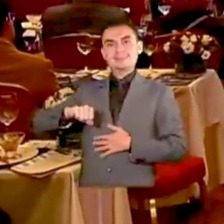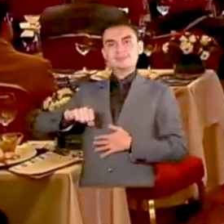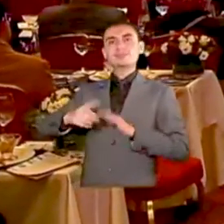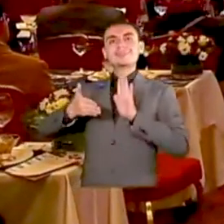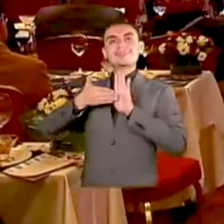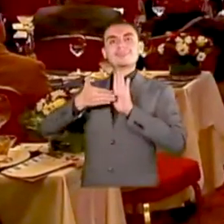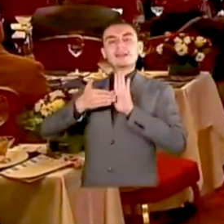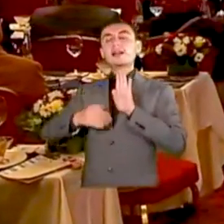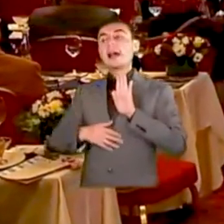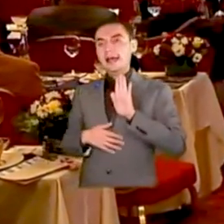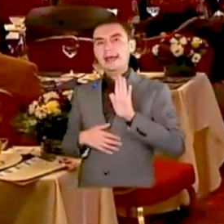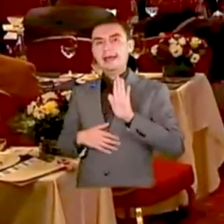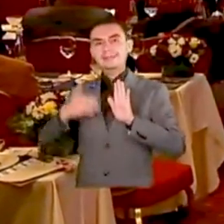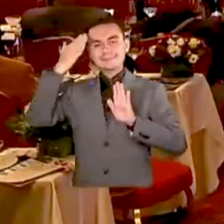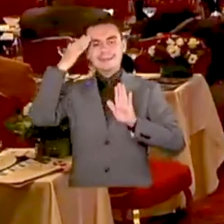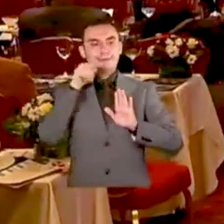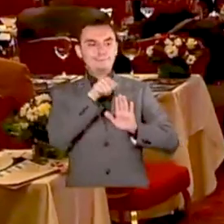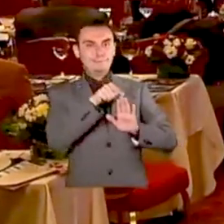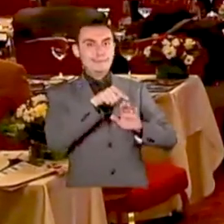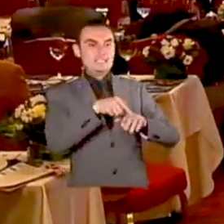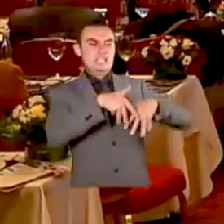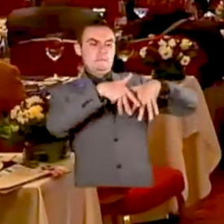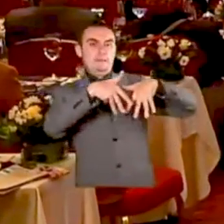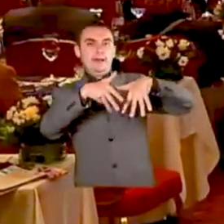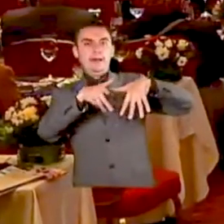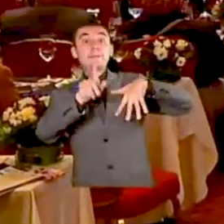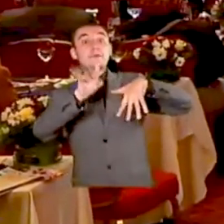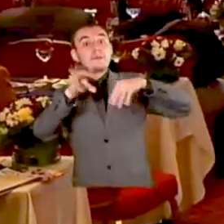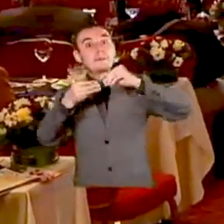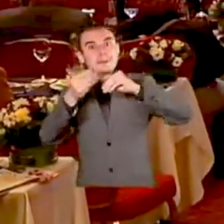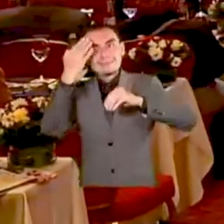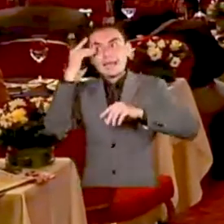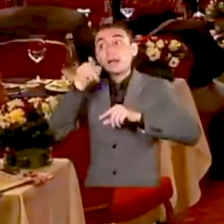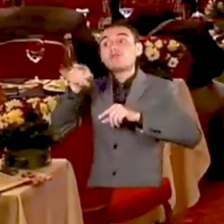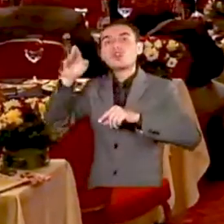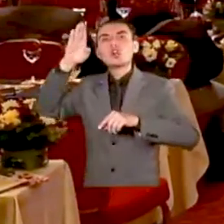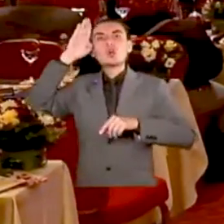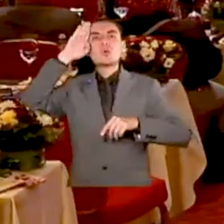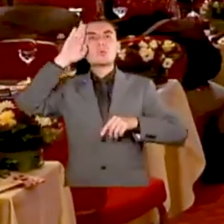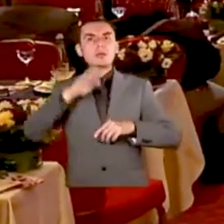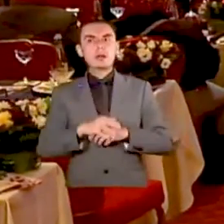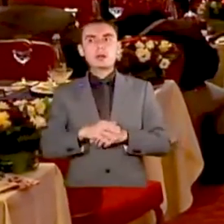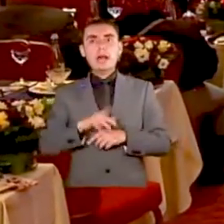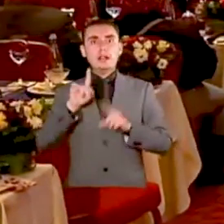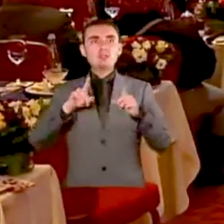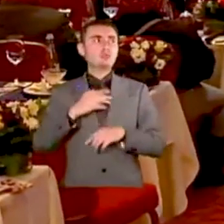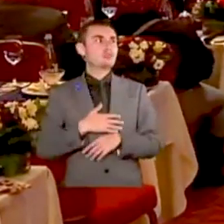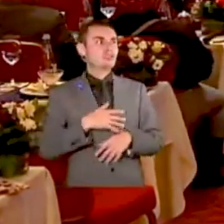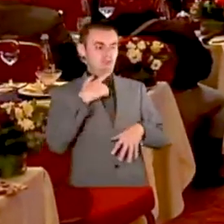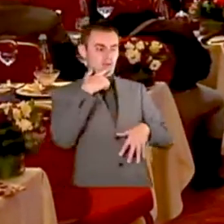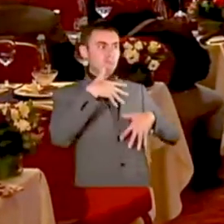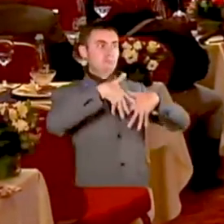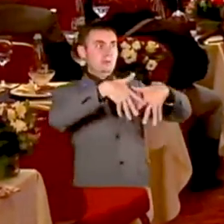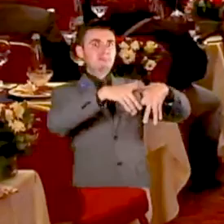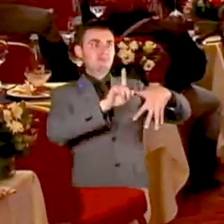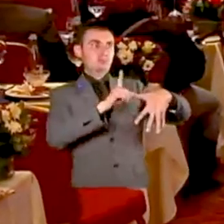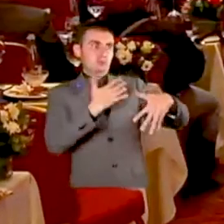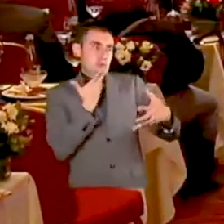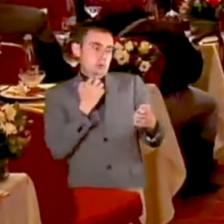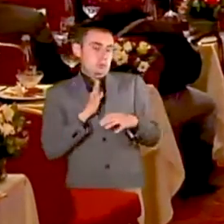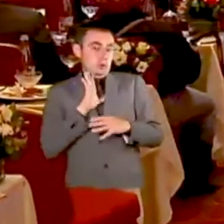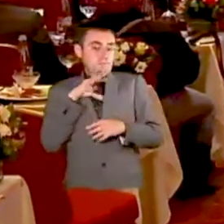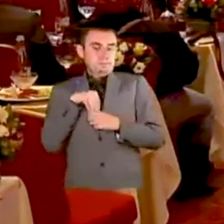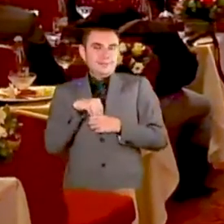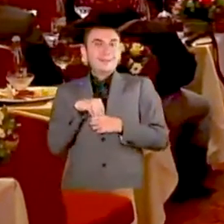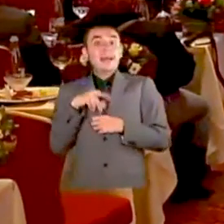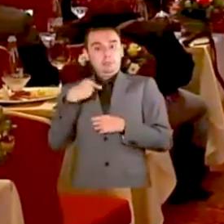derechos de los manifestantes, pero también de los que han decidido no marchar, porque esas personas también tienen unos